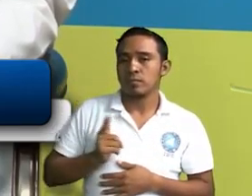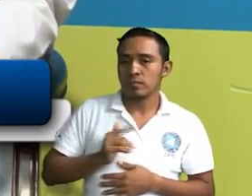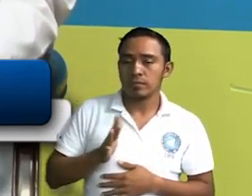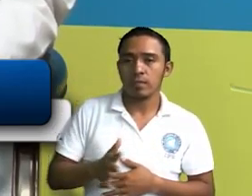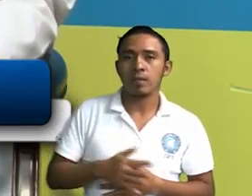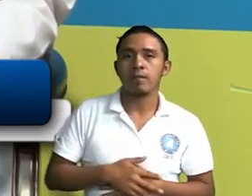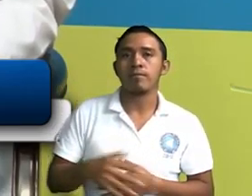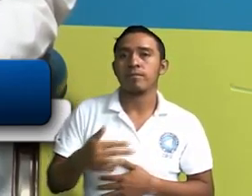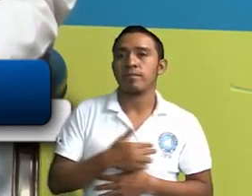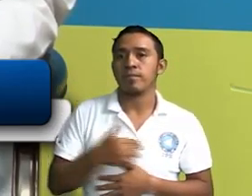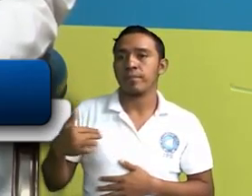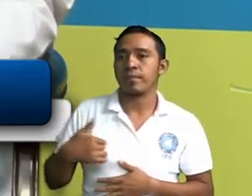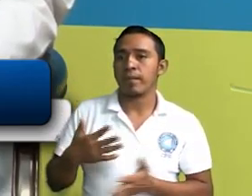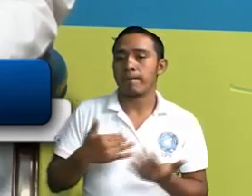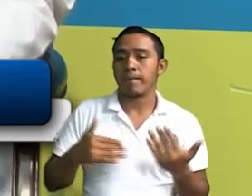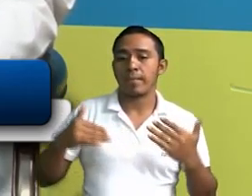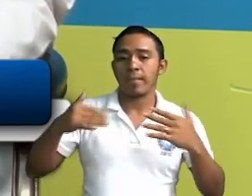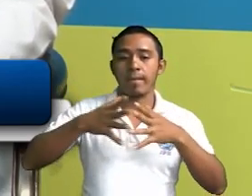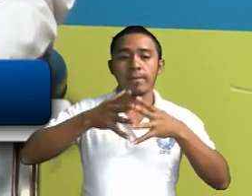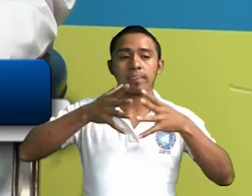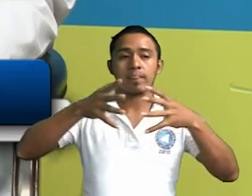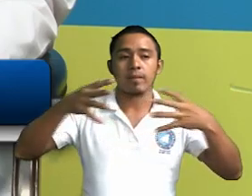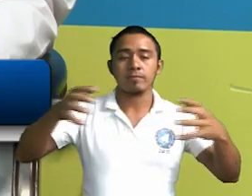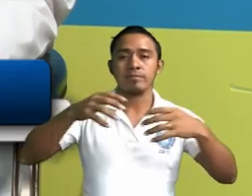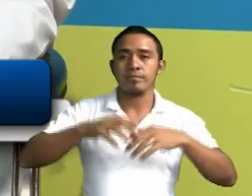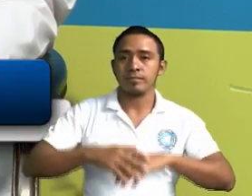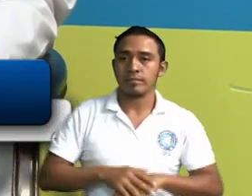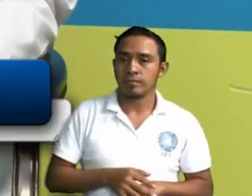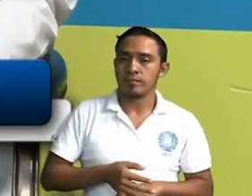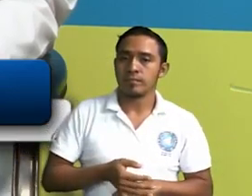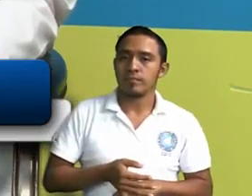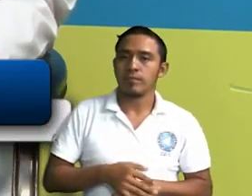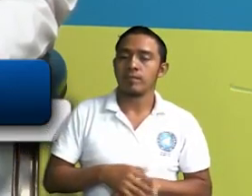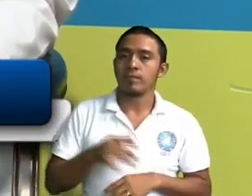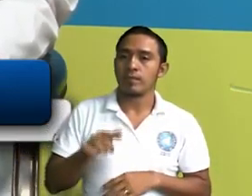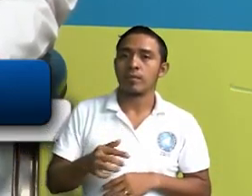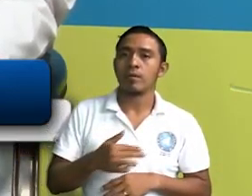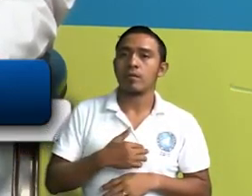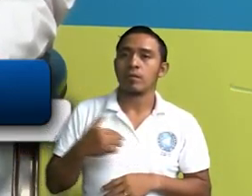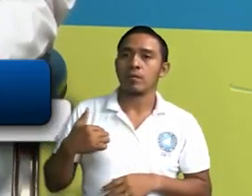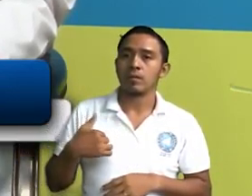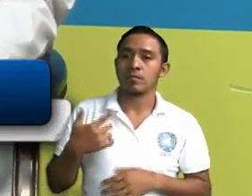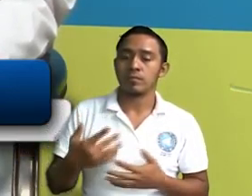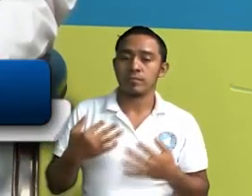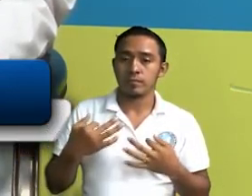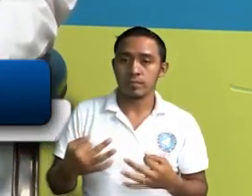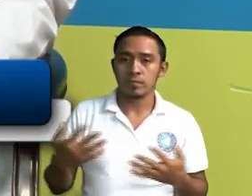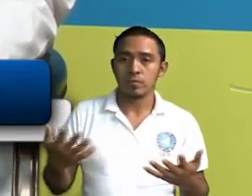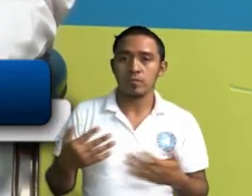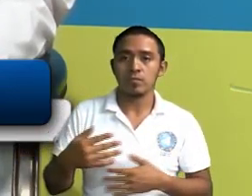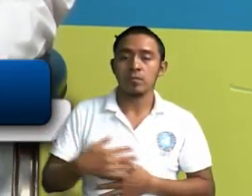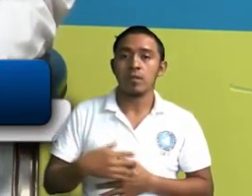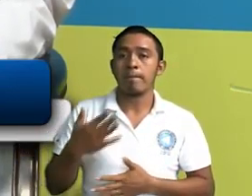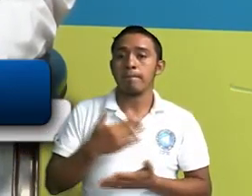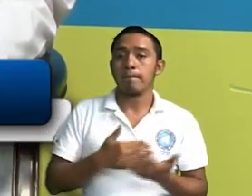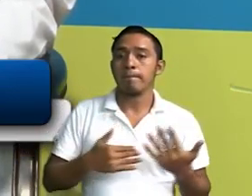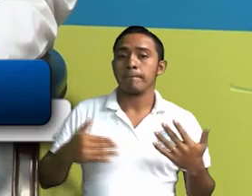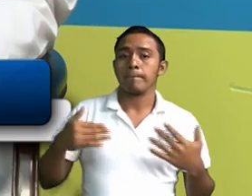se vuelvan más virulentas más dañinas dentro de la cavidad oral entonces esto lo hacen más propensos a padecer mayores